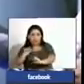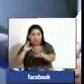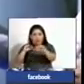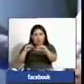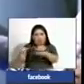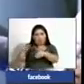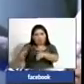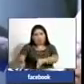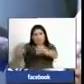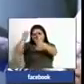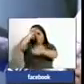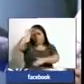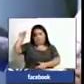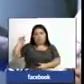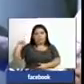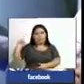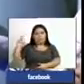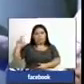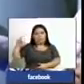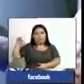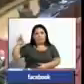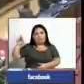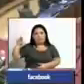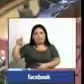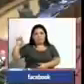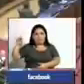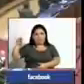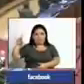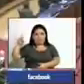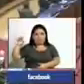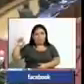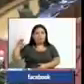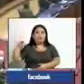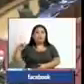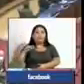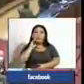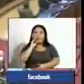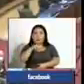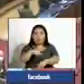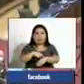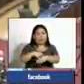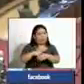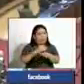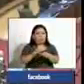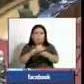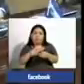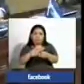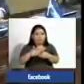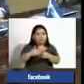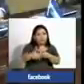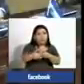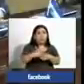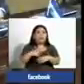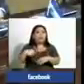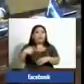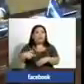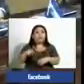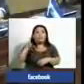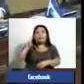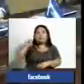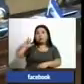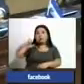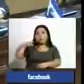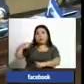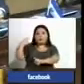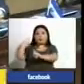la superintendente del sistema financiero para que nos aclare esta situación. La última prórroga que se aprobó al estado de excepción culmina el 13 de abril.